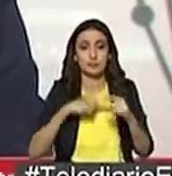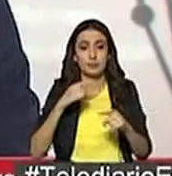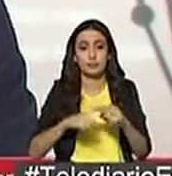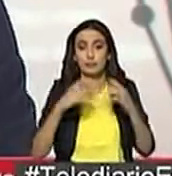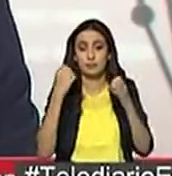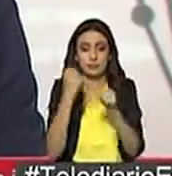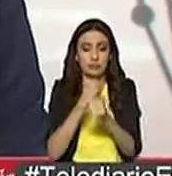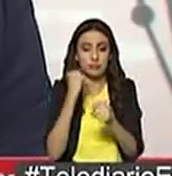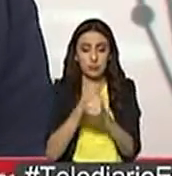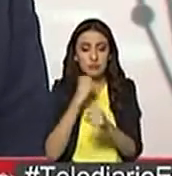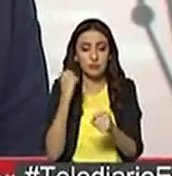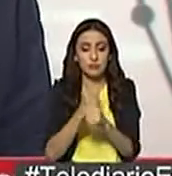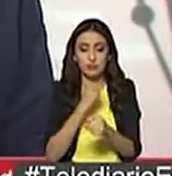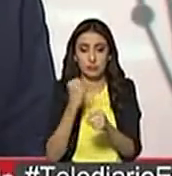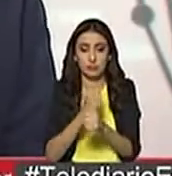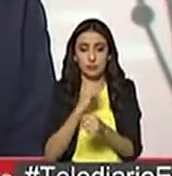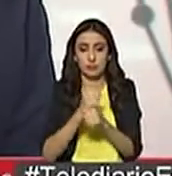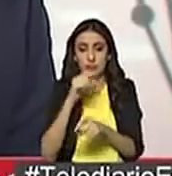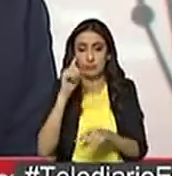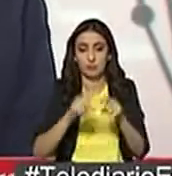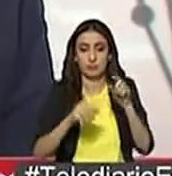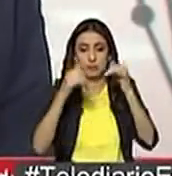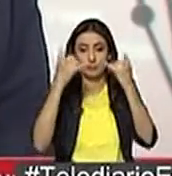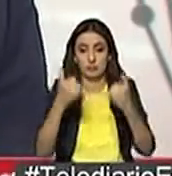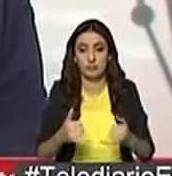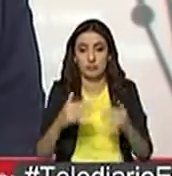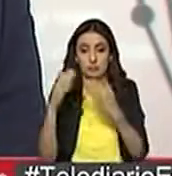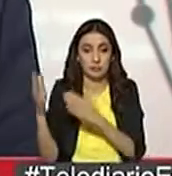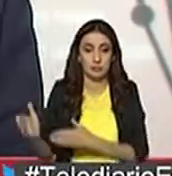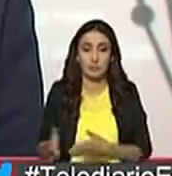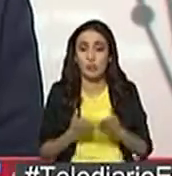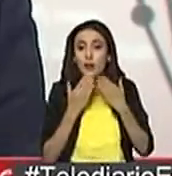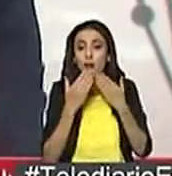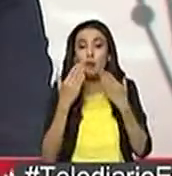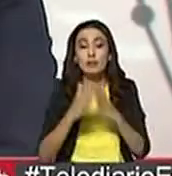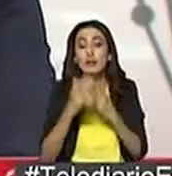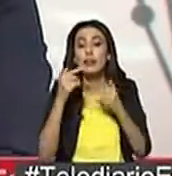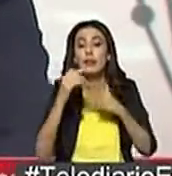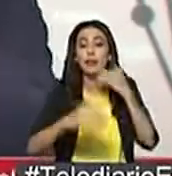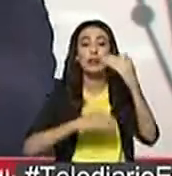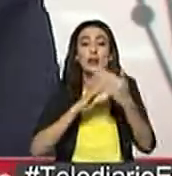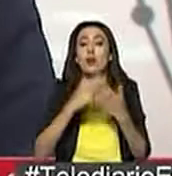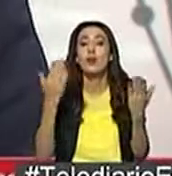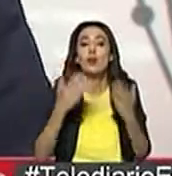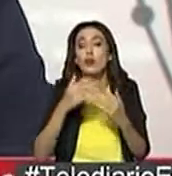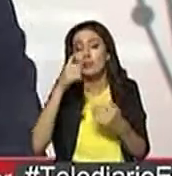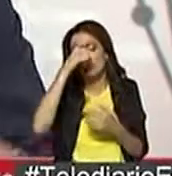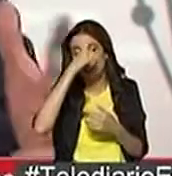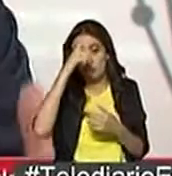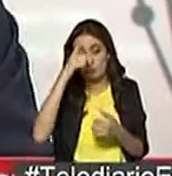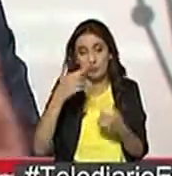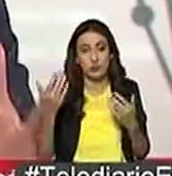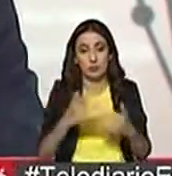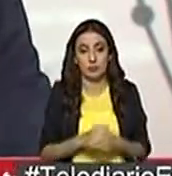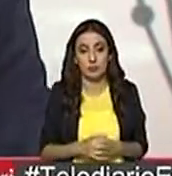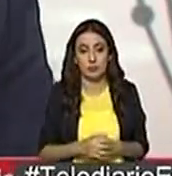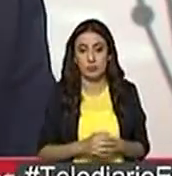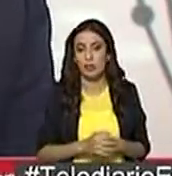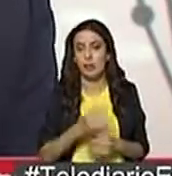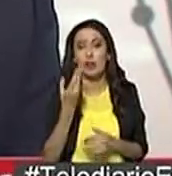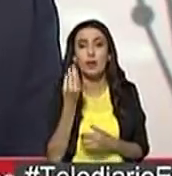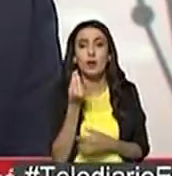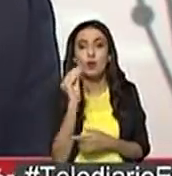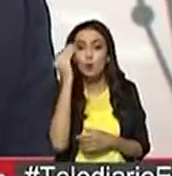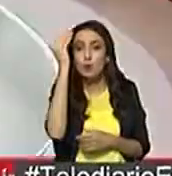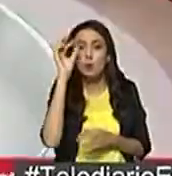pongan a trabajar. Mire que el día que se vencía el plazo para hacer la ley era el domingo. ¿Sabe cuándo se reunieron? El domingo. Esto es como el muchacho que va a dar